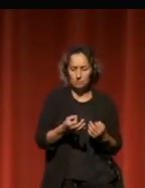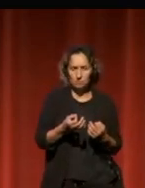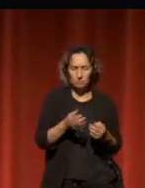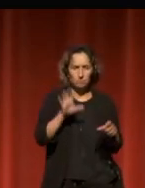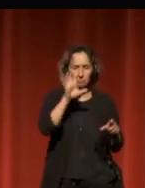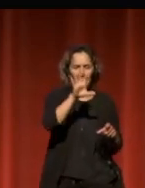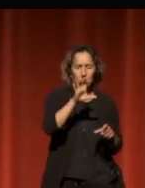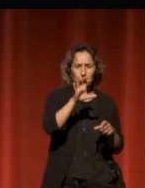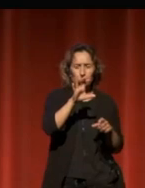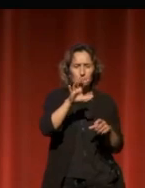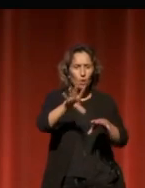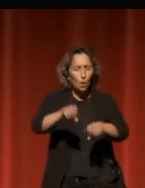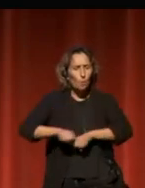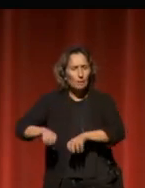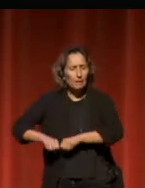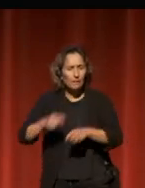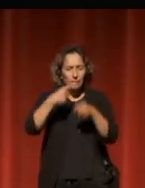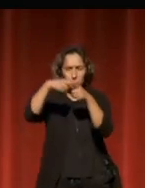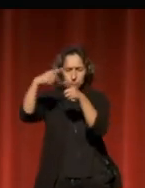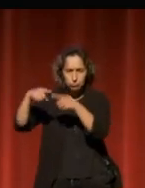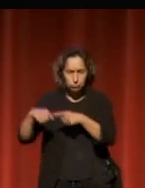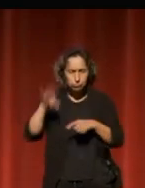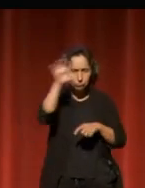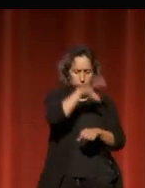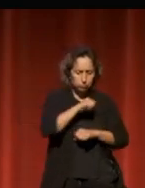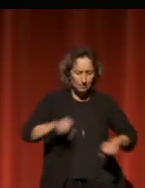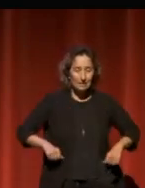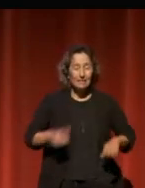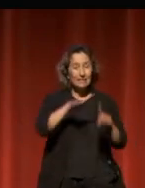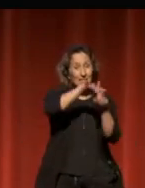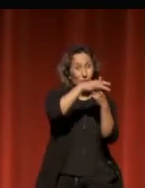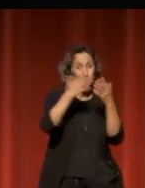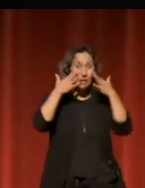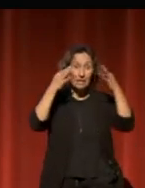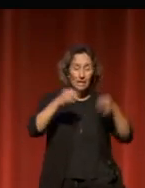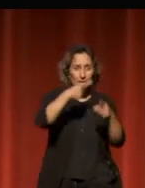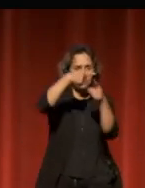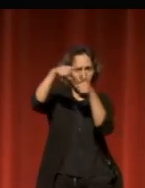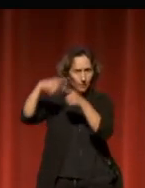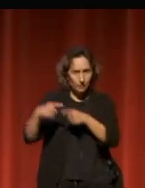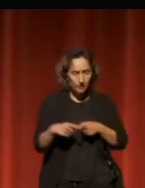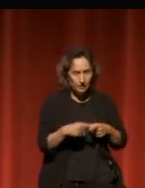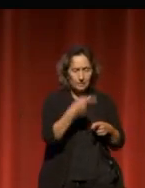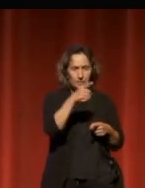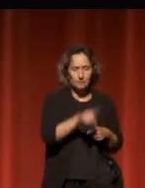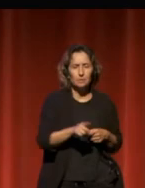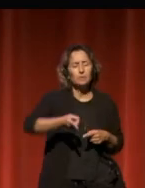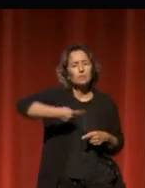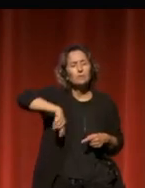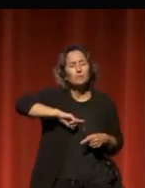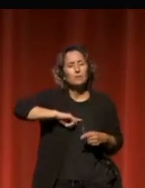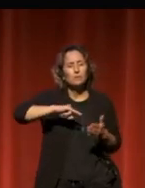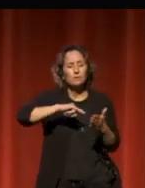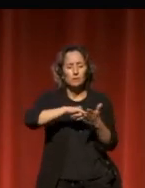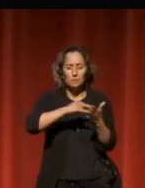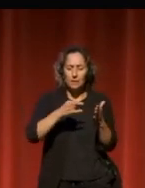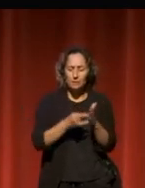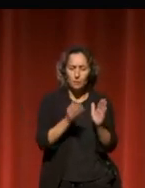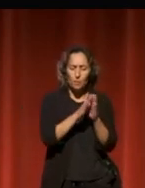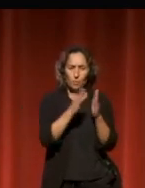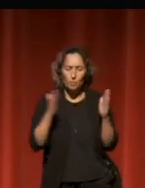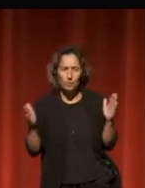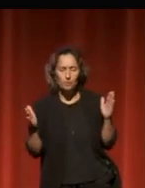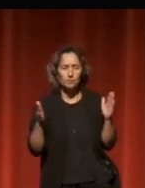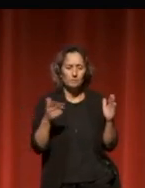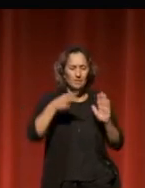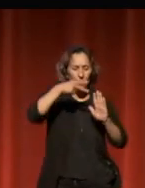con distintas competencias, con distintas realidades y donde estamos implicados en la planificación bibliotecaria y en la elaboración